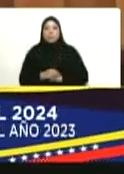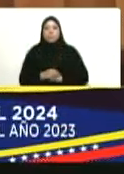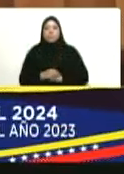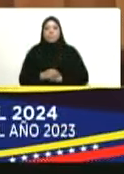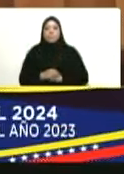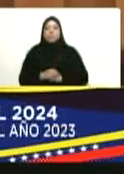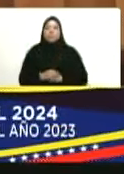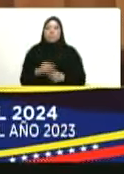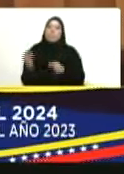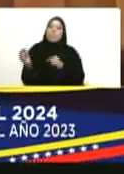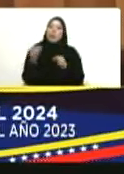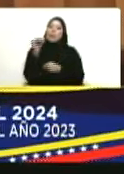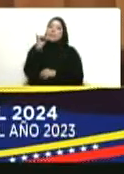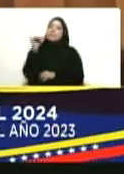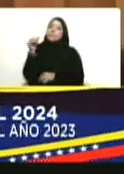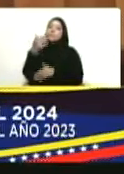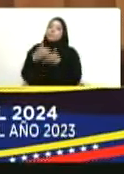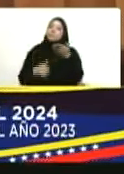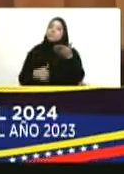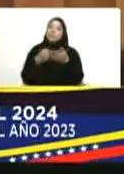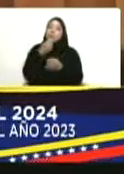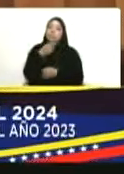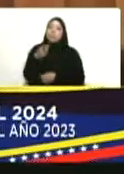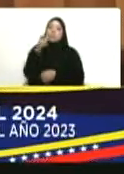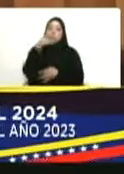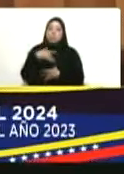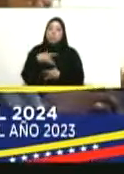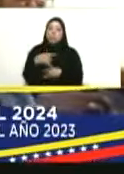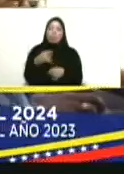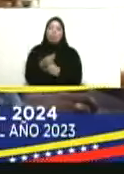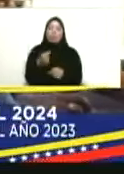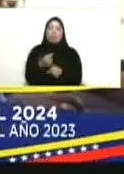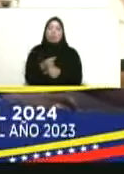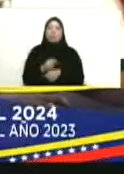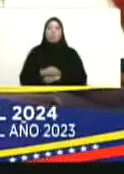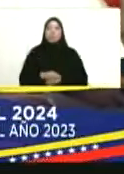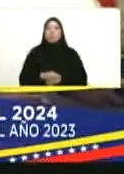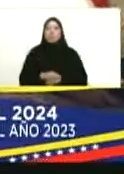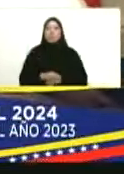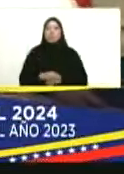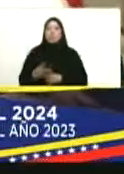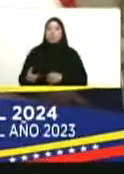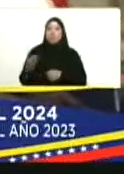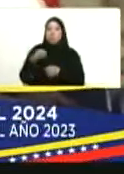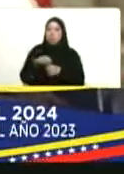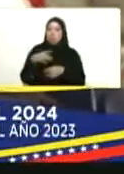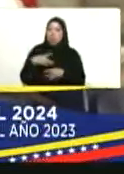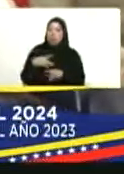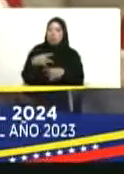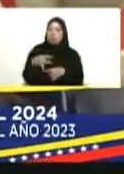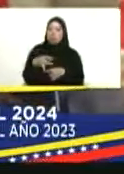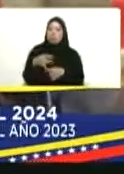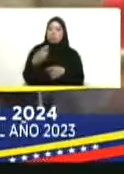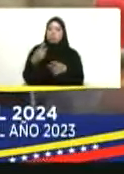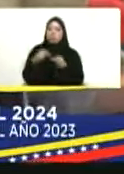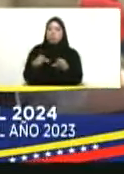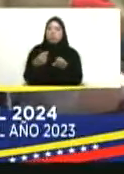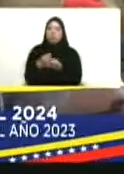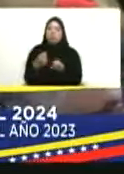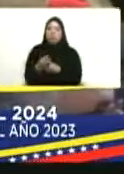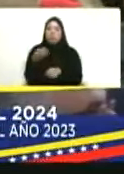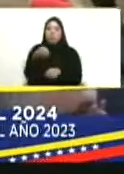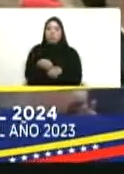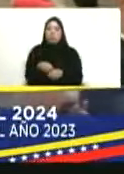En la demanda presentada y en declaraciones públicas, los interesados o interesadas se abstendrán de